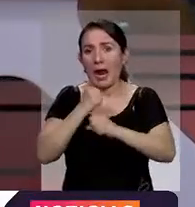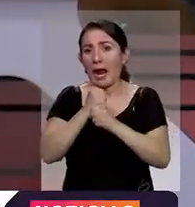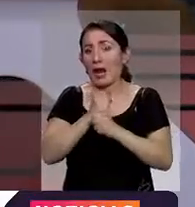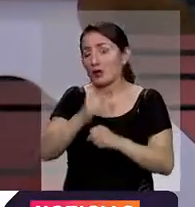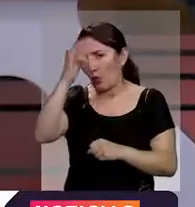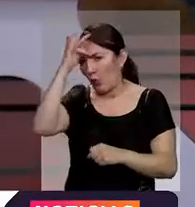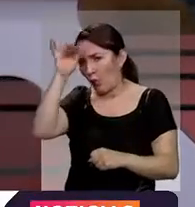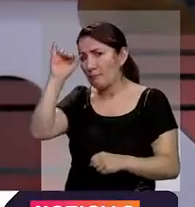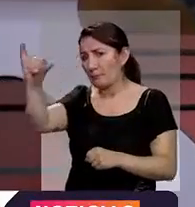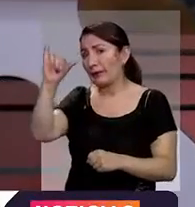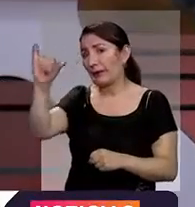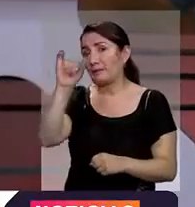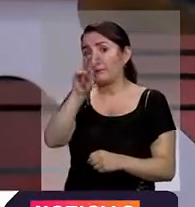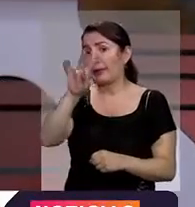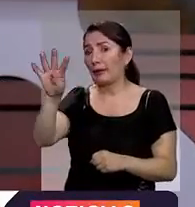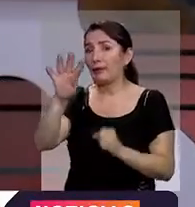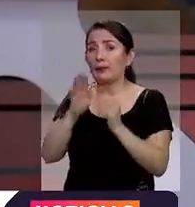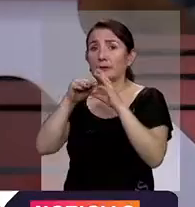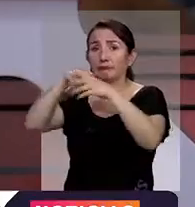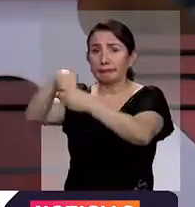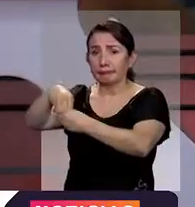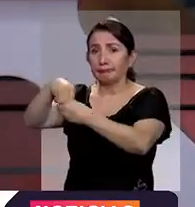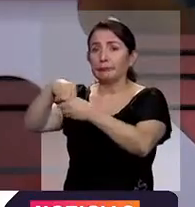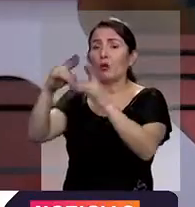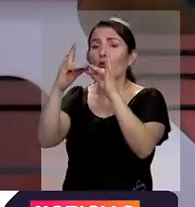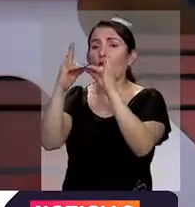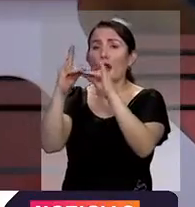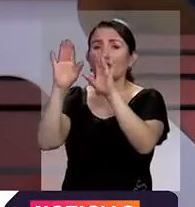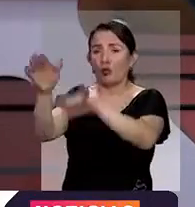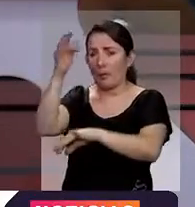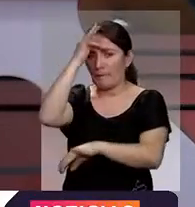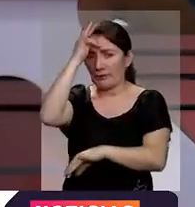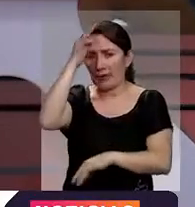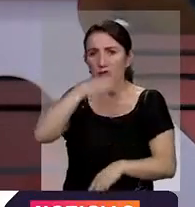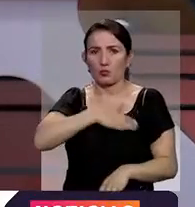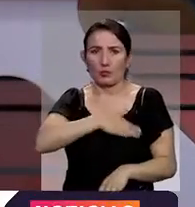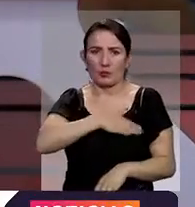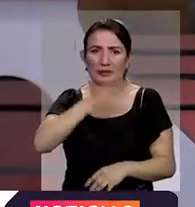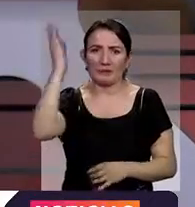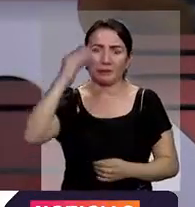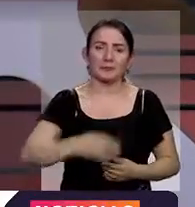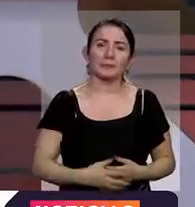causa, tendrá que pasar la Navidad en el cuarto de la unidad de quemados del Hospital Simón Bolívar.